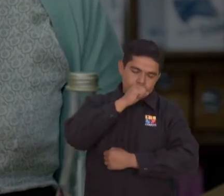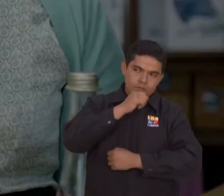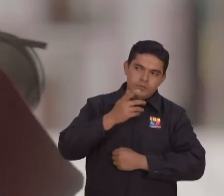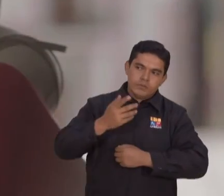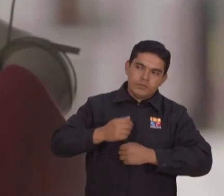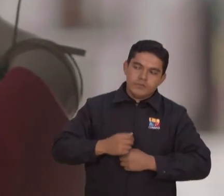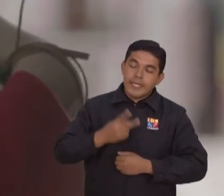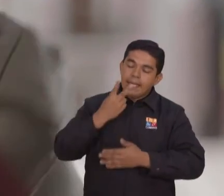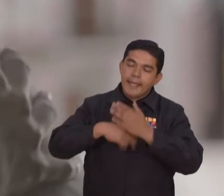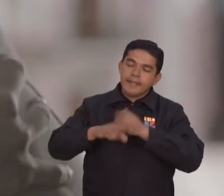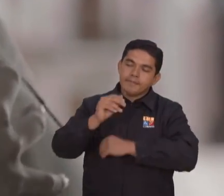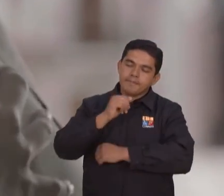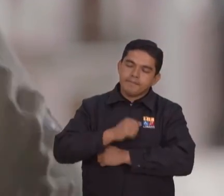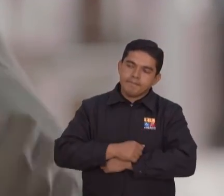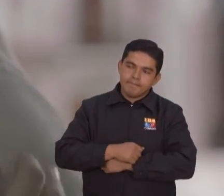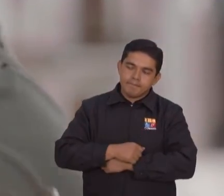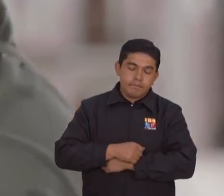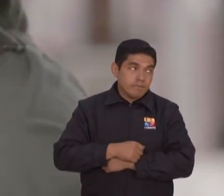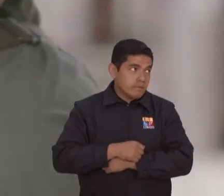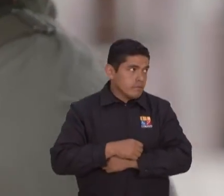Hijita.